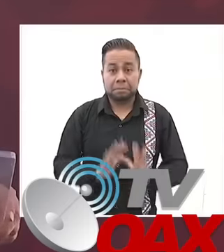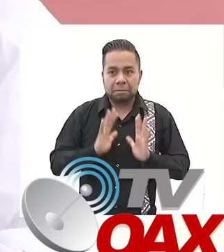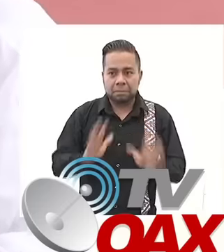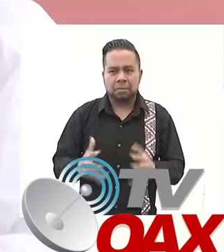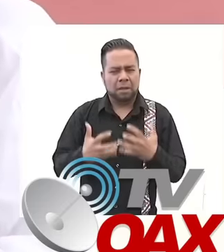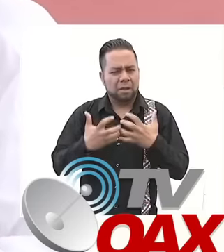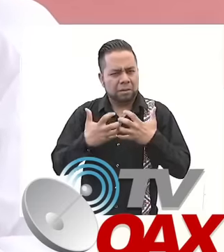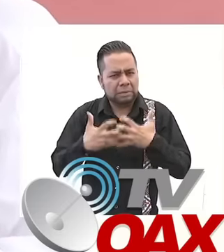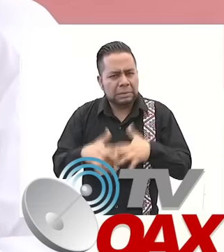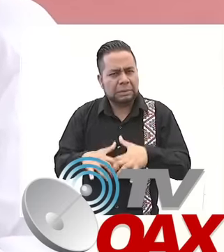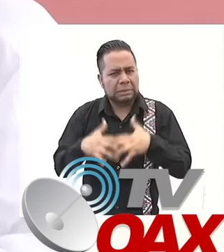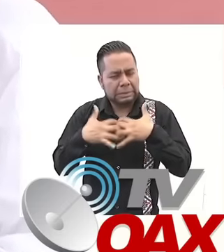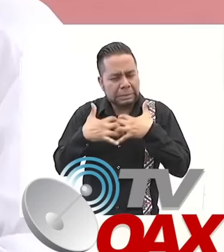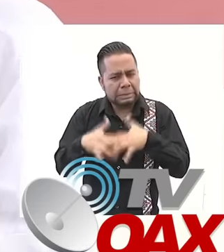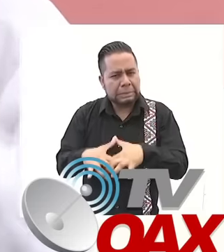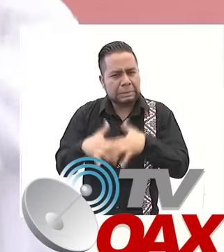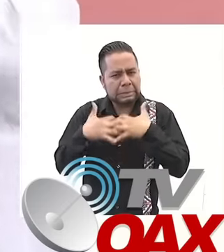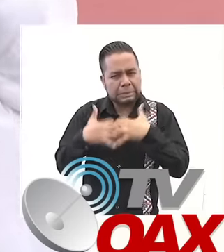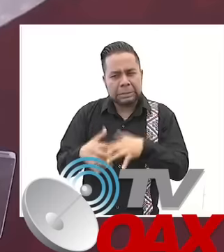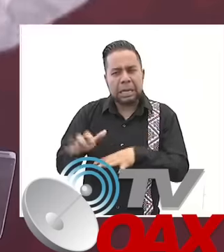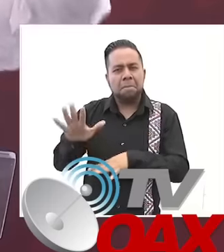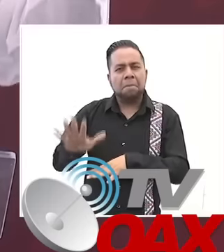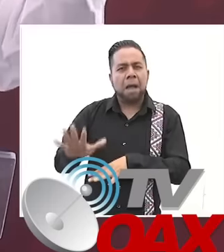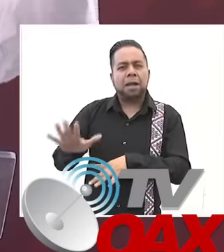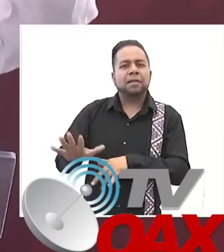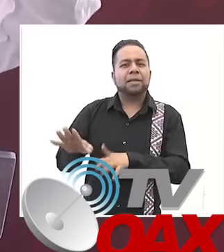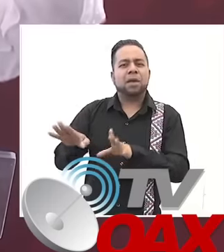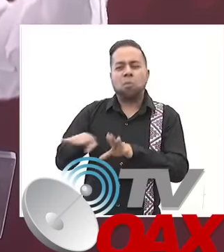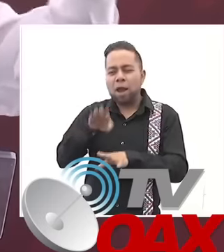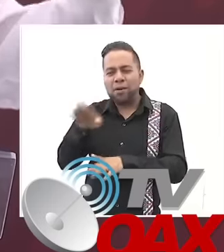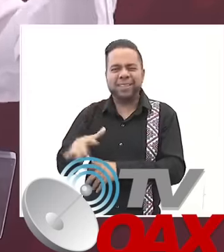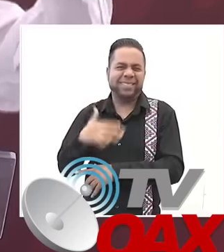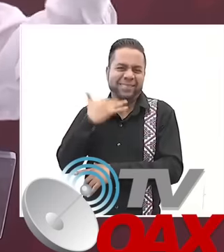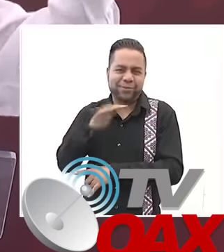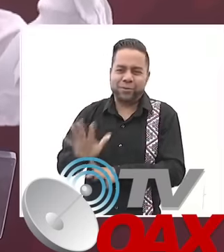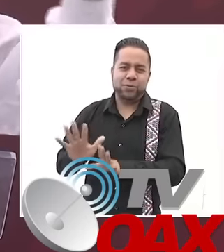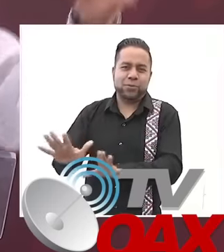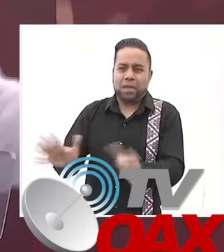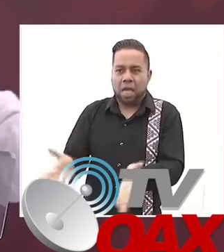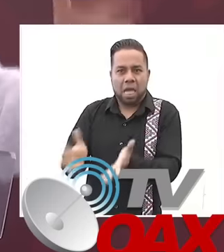levantamos al elefante tullido, corrupto,